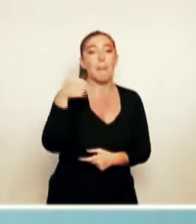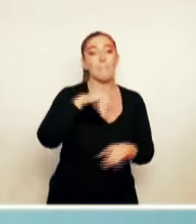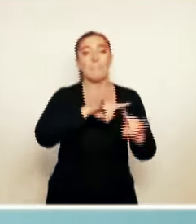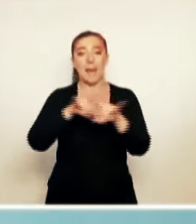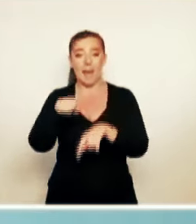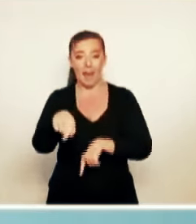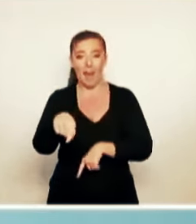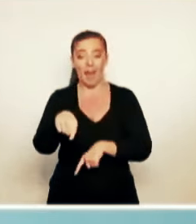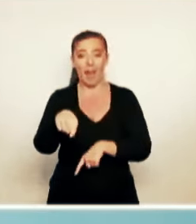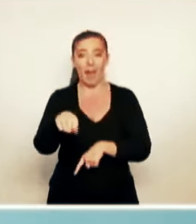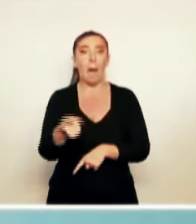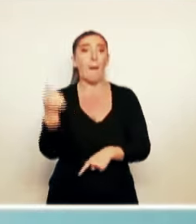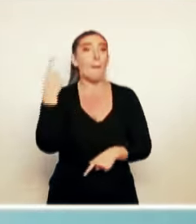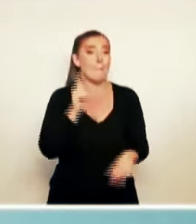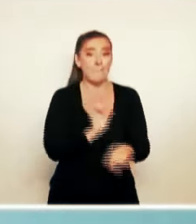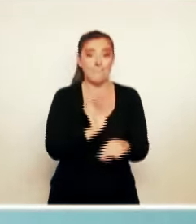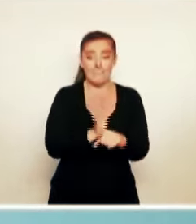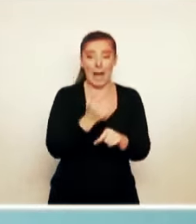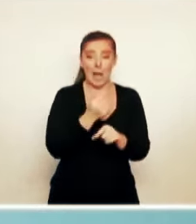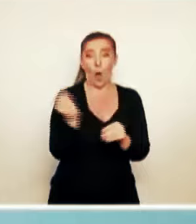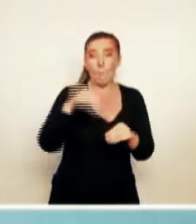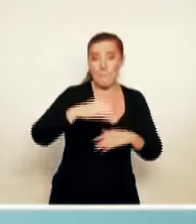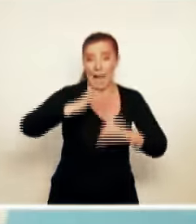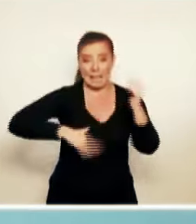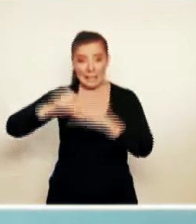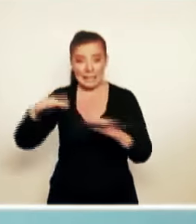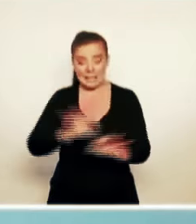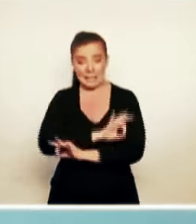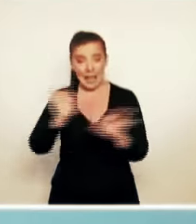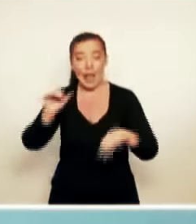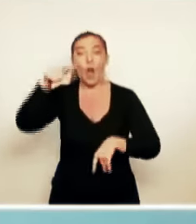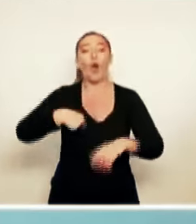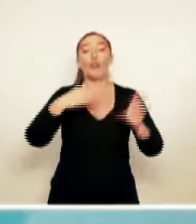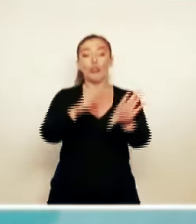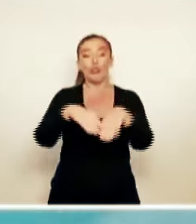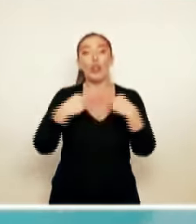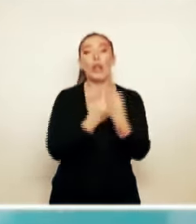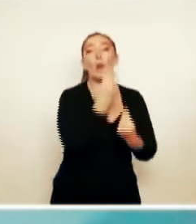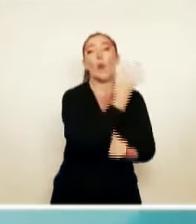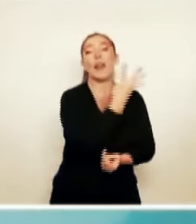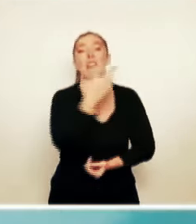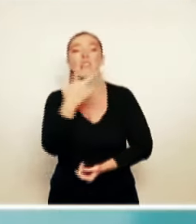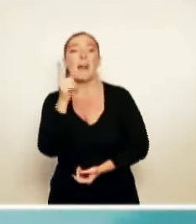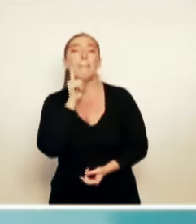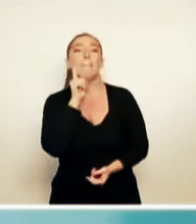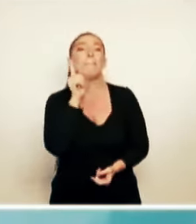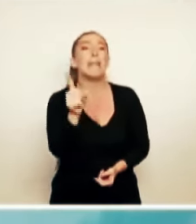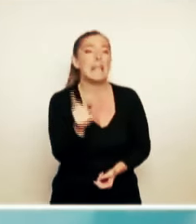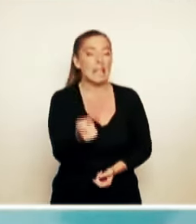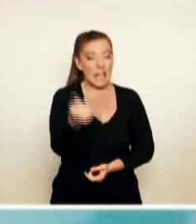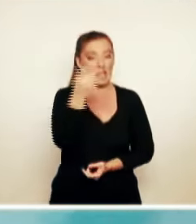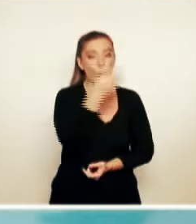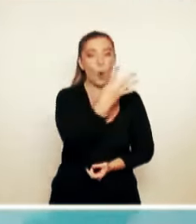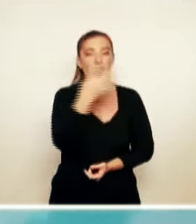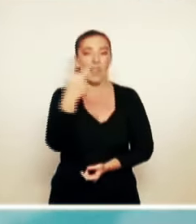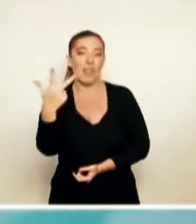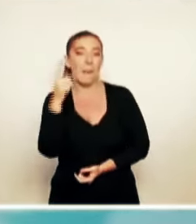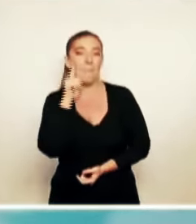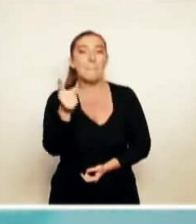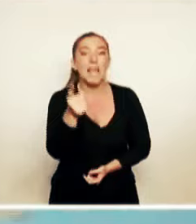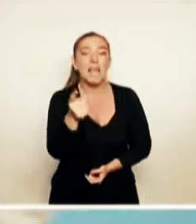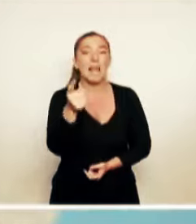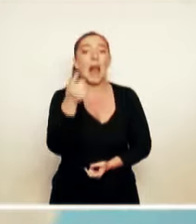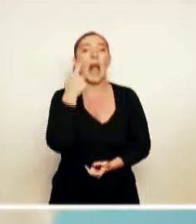megavatios, pero no hizo una sola línea. Quiere decir, hoy tenemos casi 43.000 capacidad de